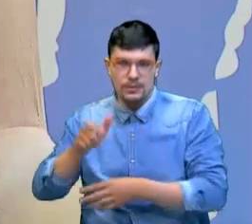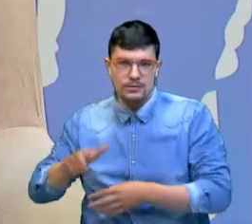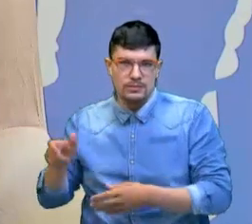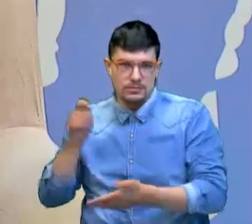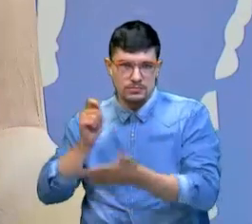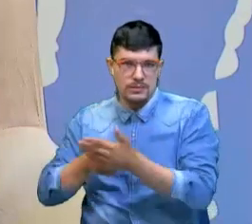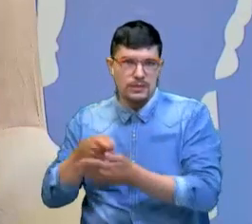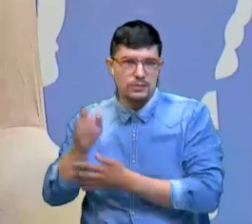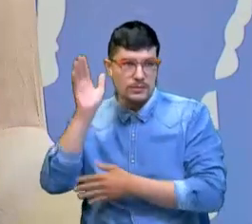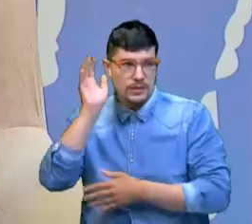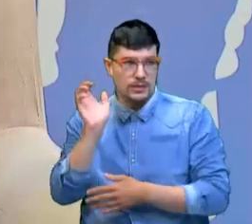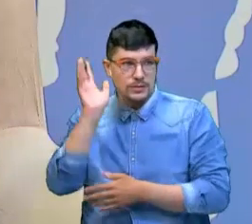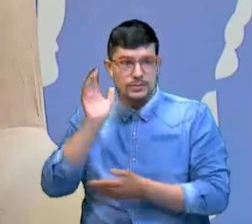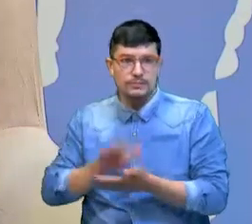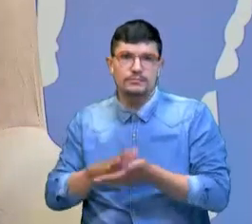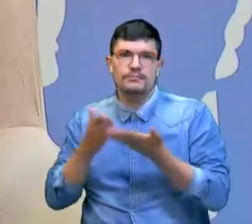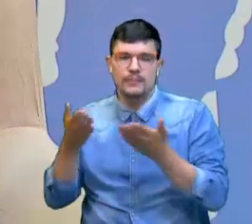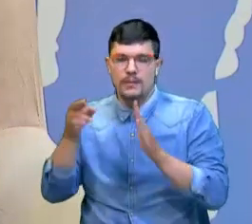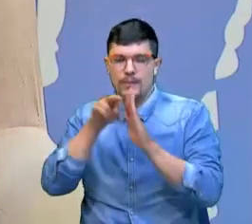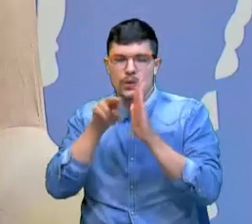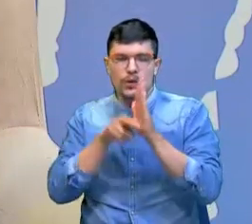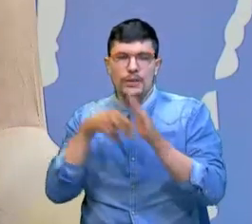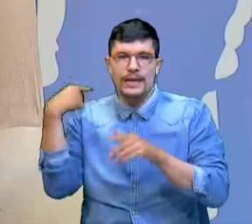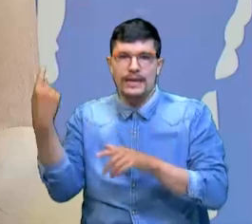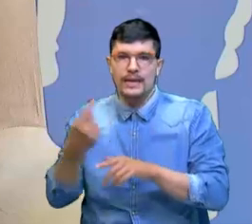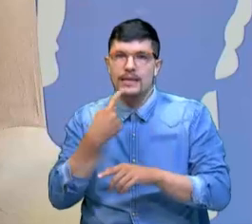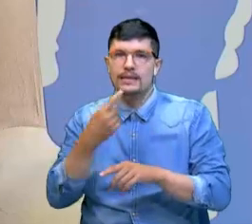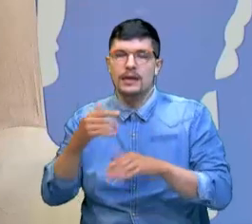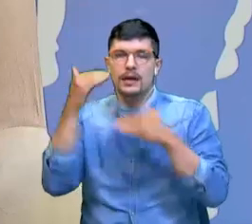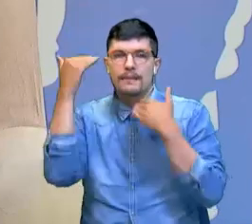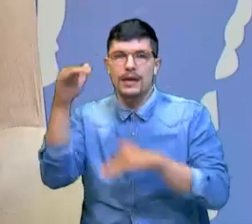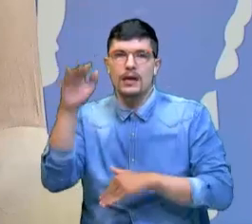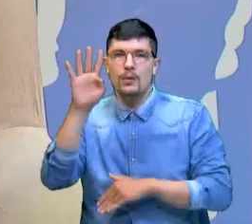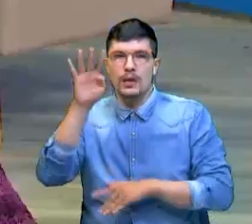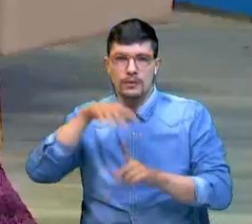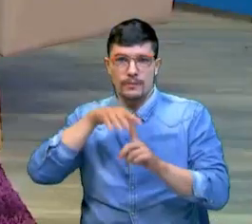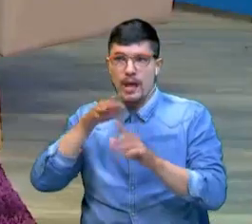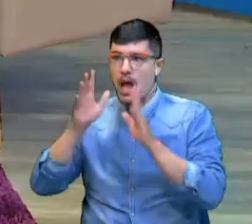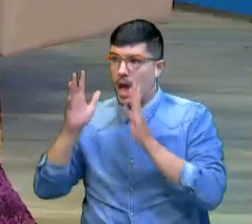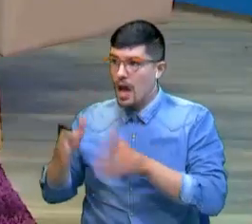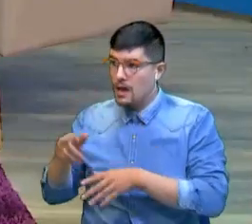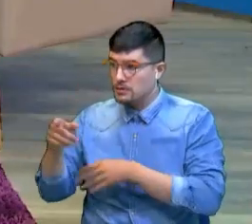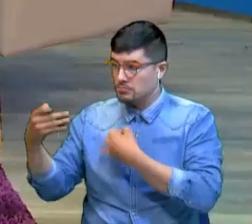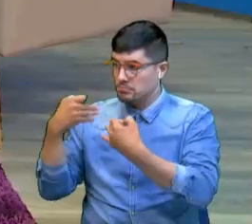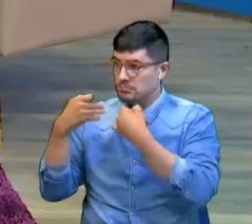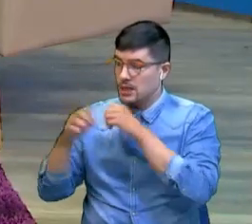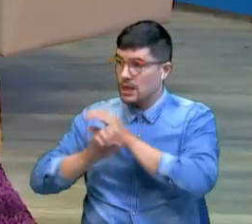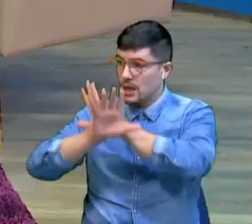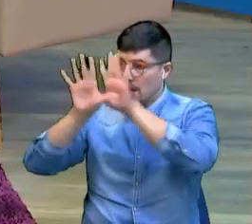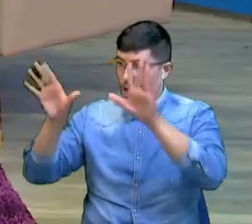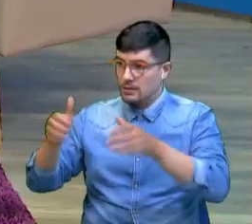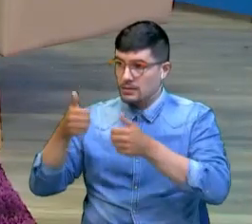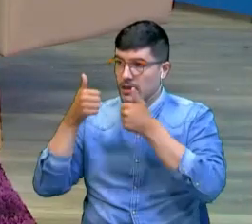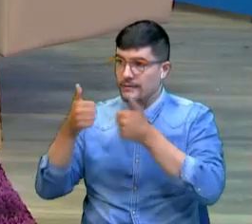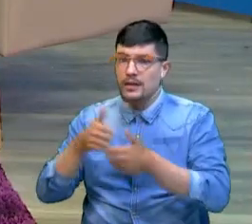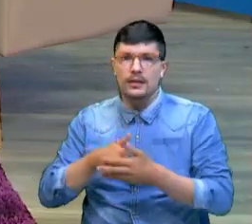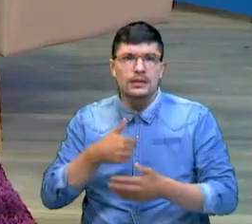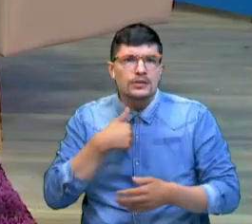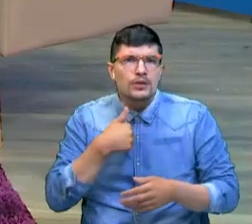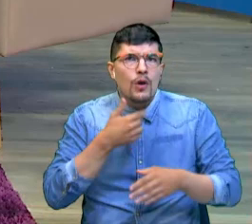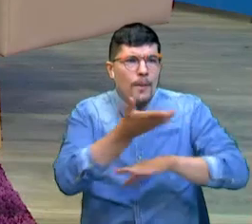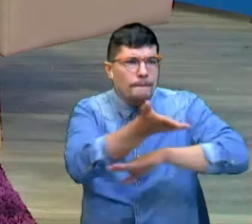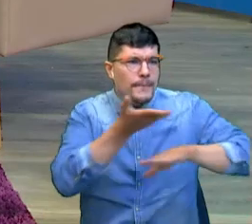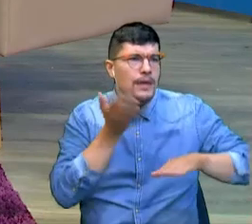de pensionados. Entonces, por regla general, 4 meses. Ah, bueno, pero esa claridad está bien. Uh-huh. Si yo voy a